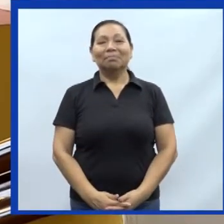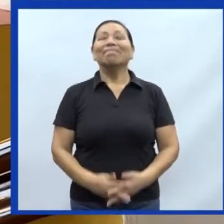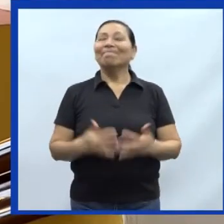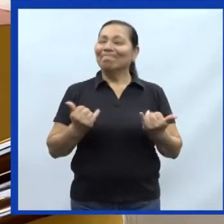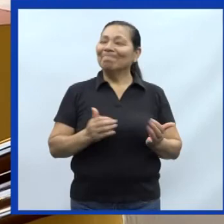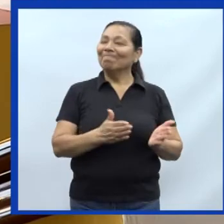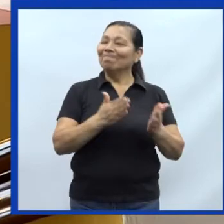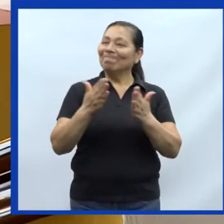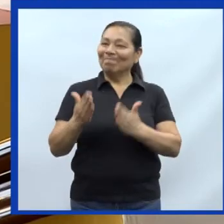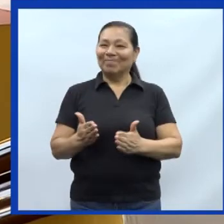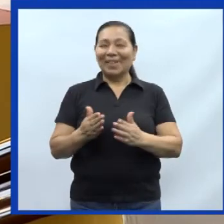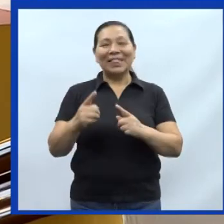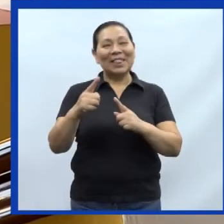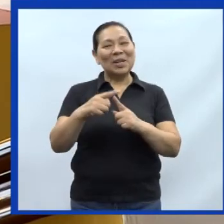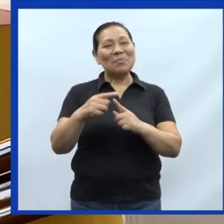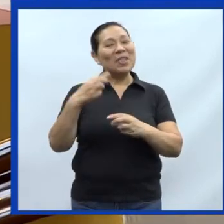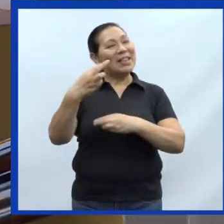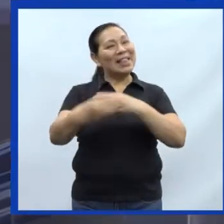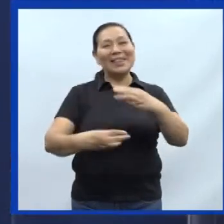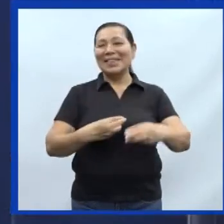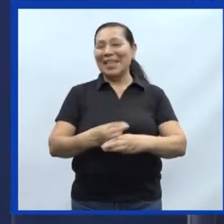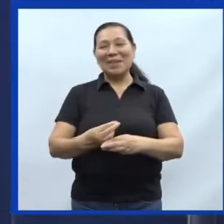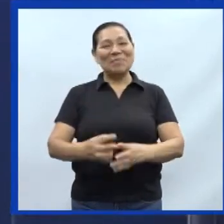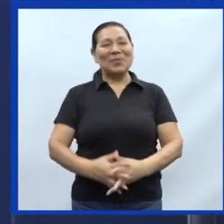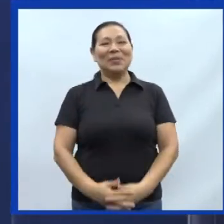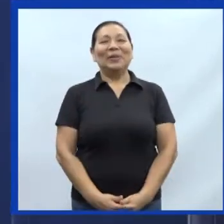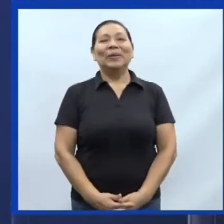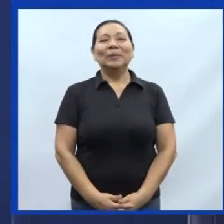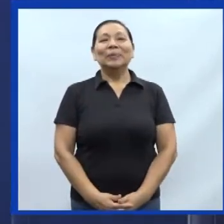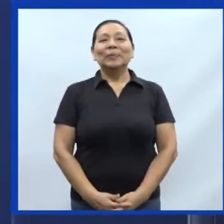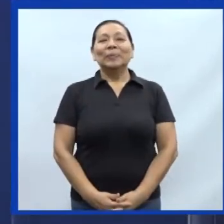Vamos con nuestra secuencia Tribunales del Mundo.